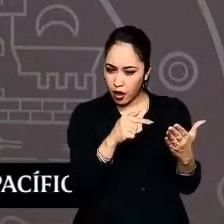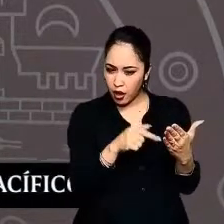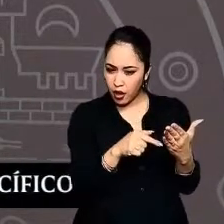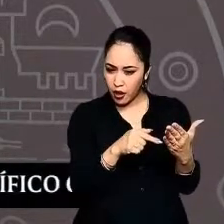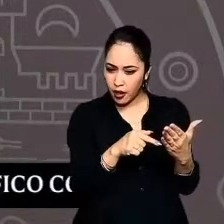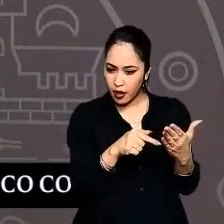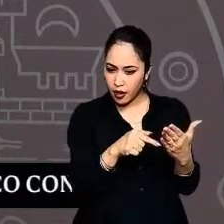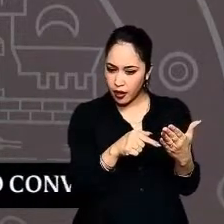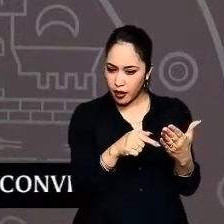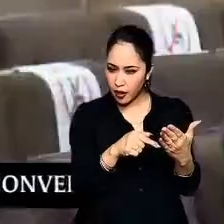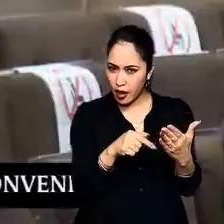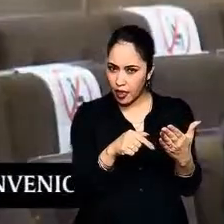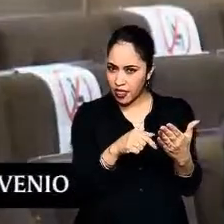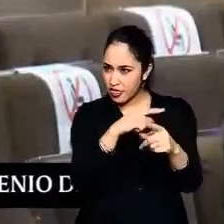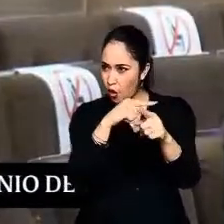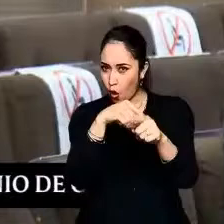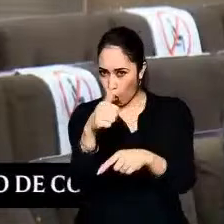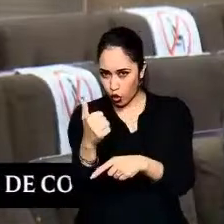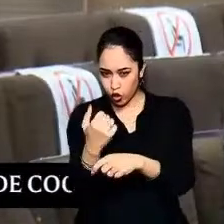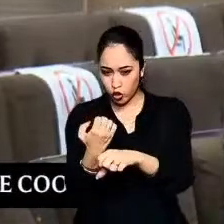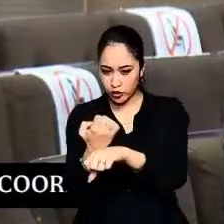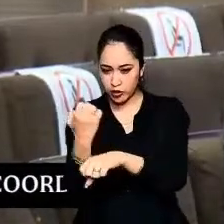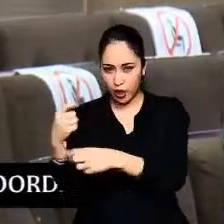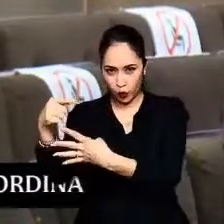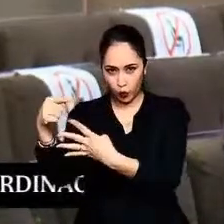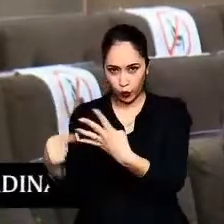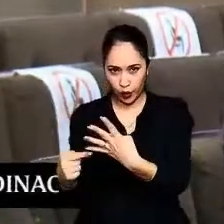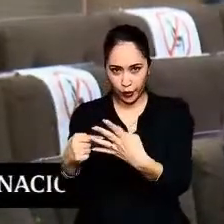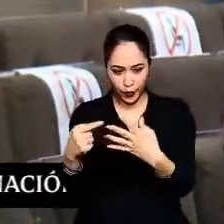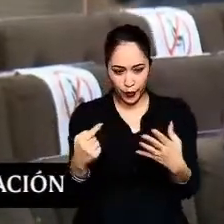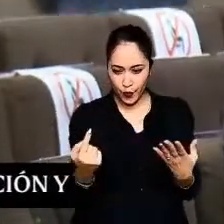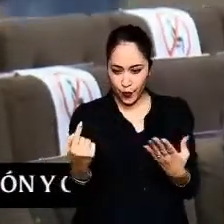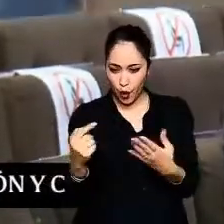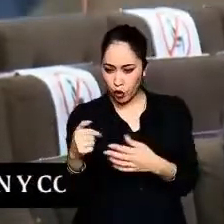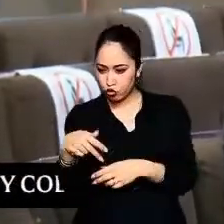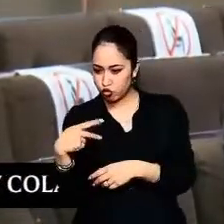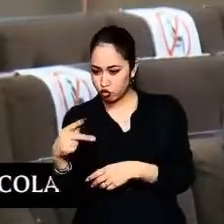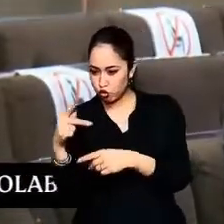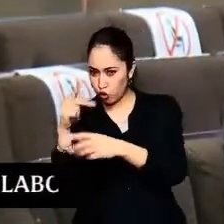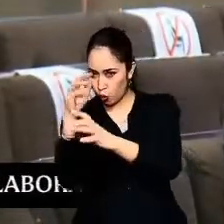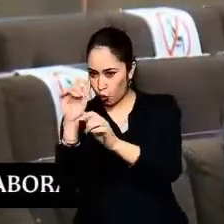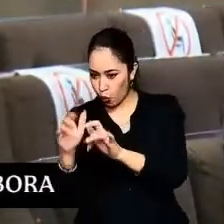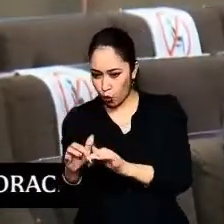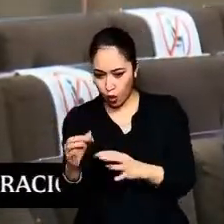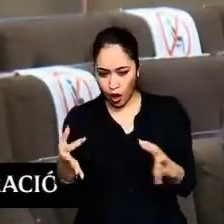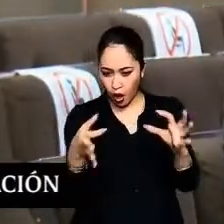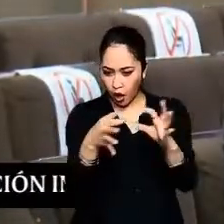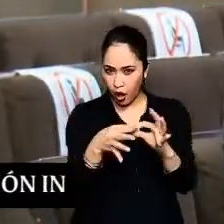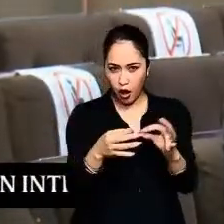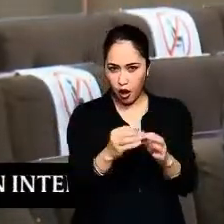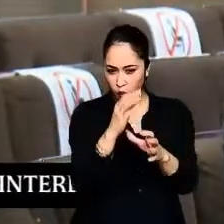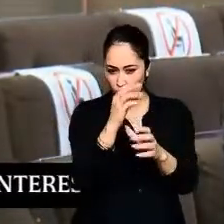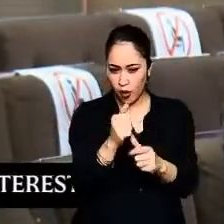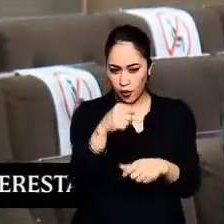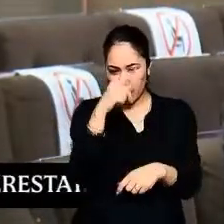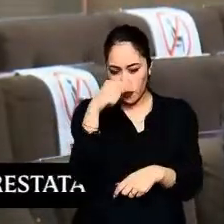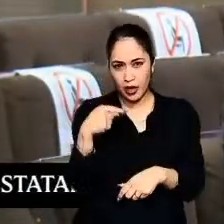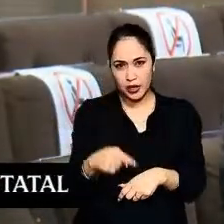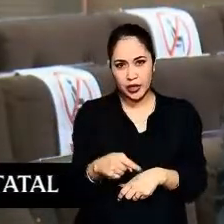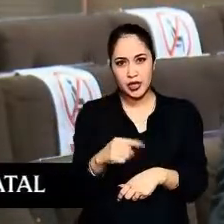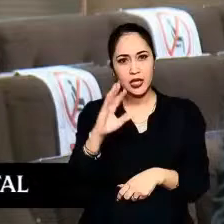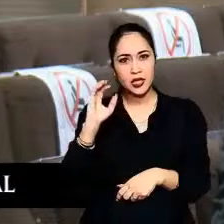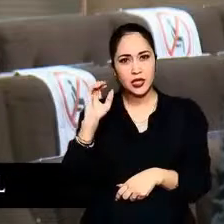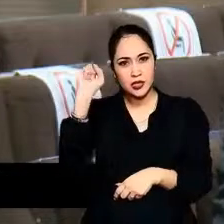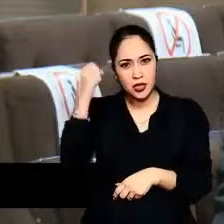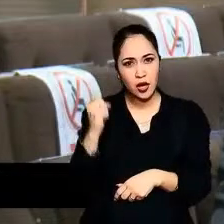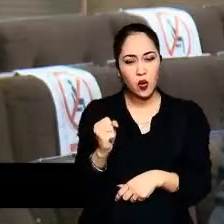en estos cuatro estados que los lleve a considerar que este tramo de Sinaloa, Sonora y las